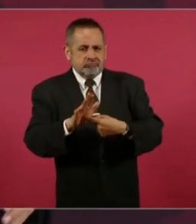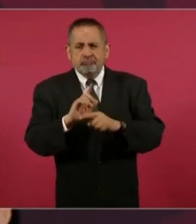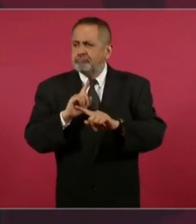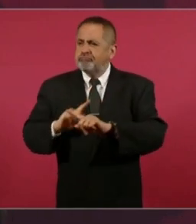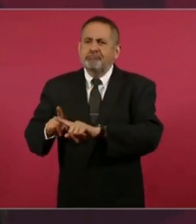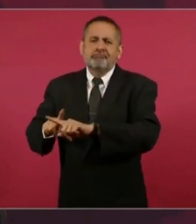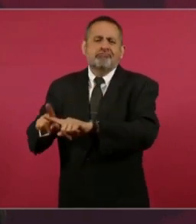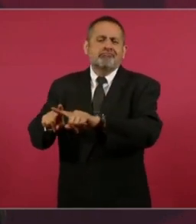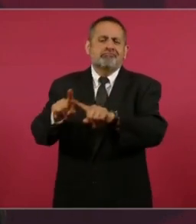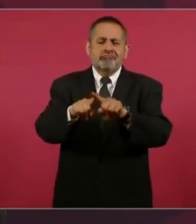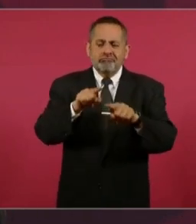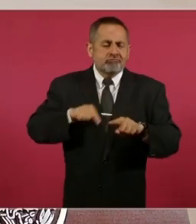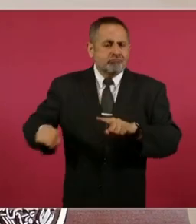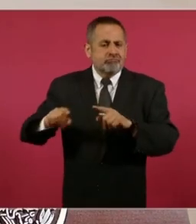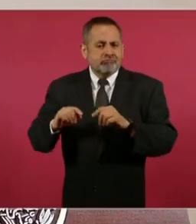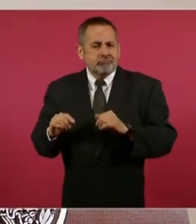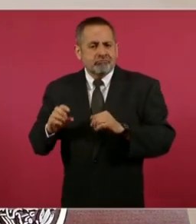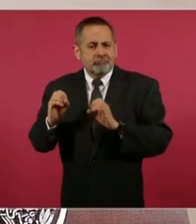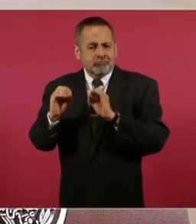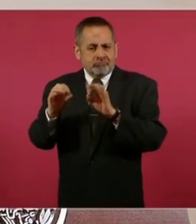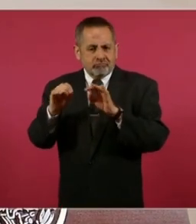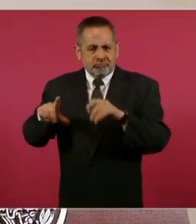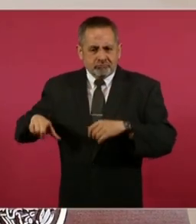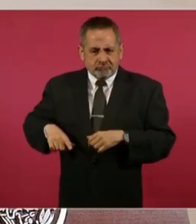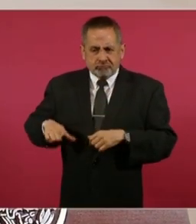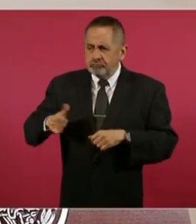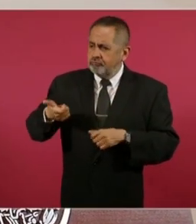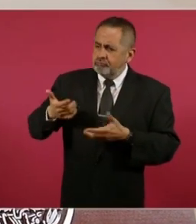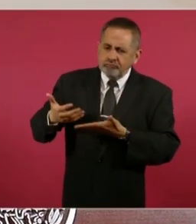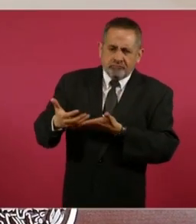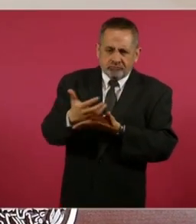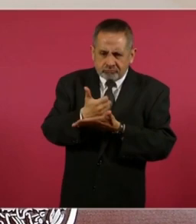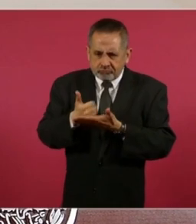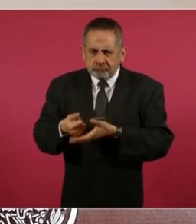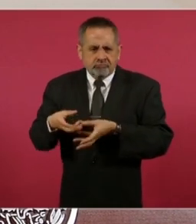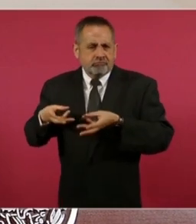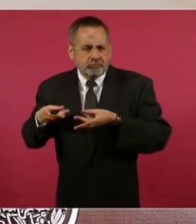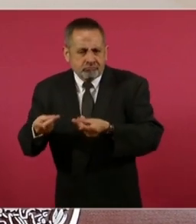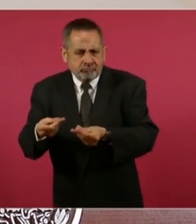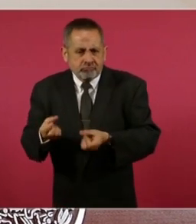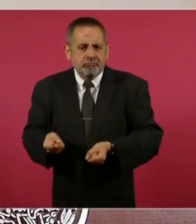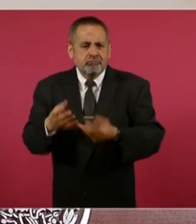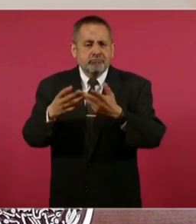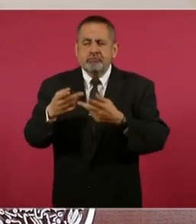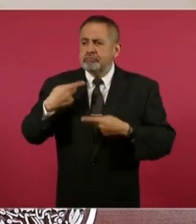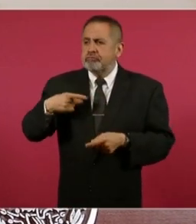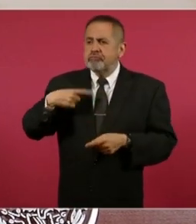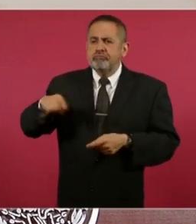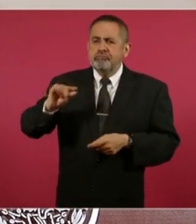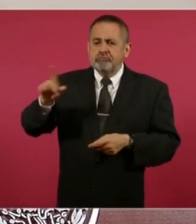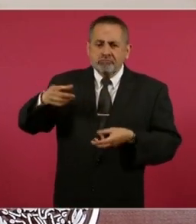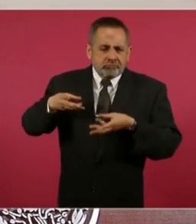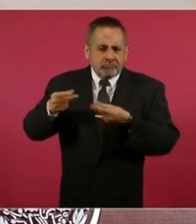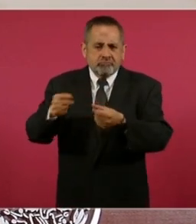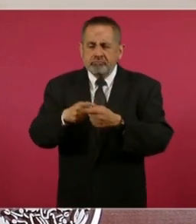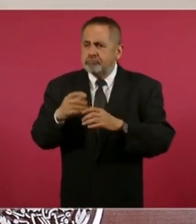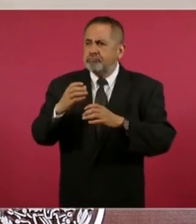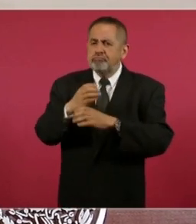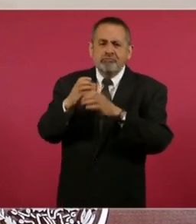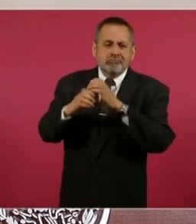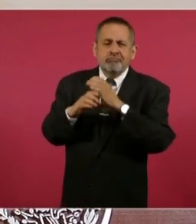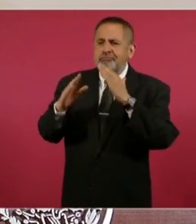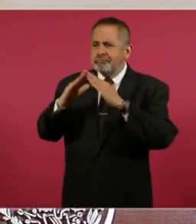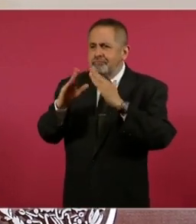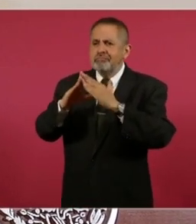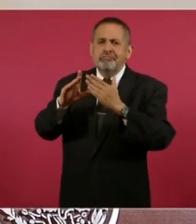asuntos públicos ingresos de los servidores públicos bienes de los servidores